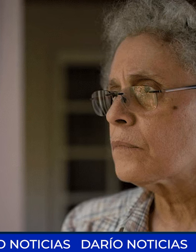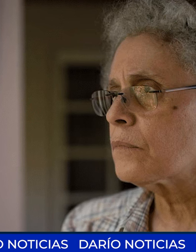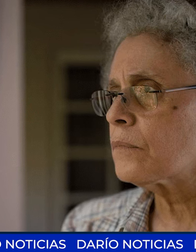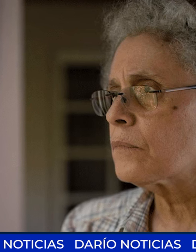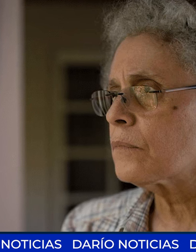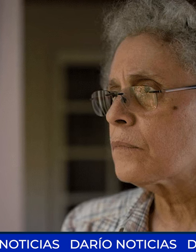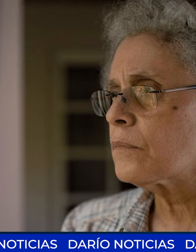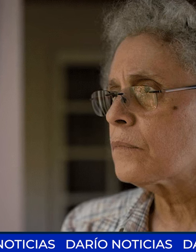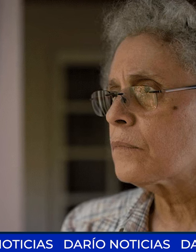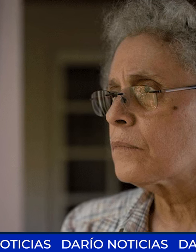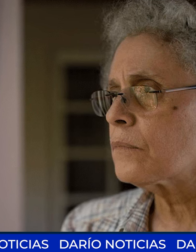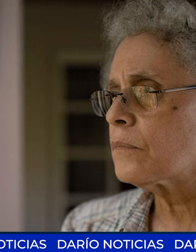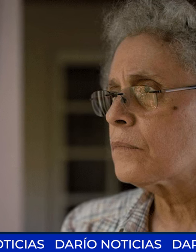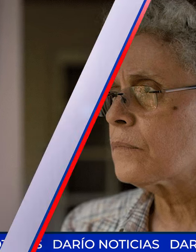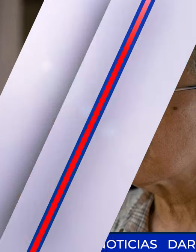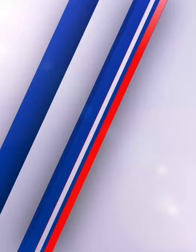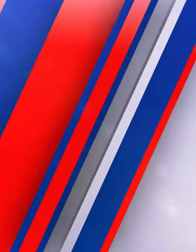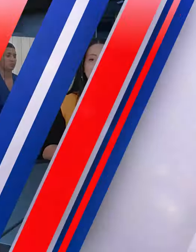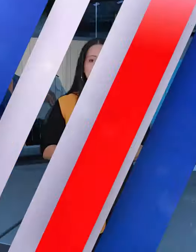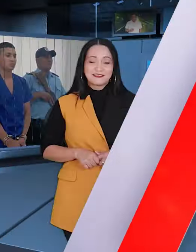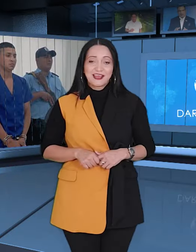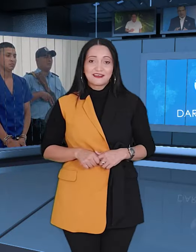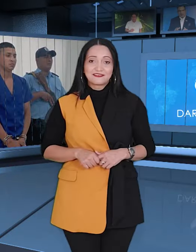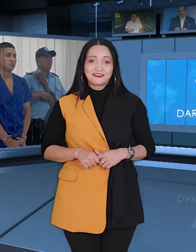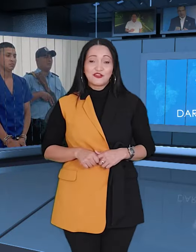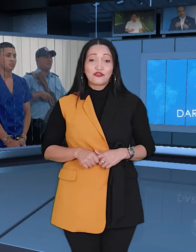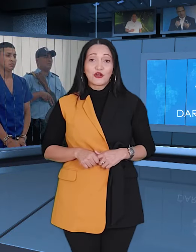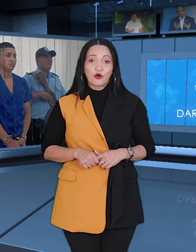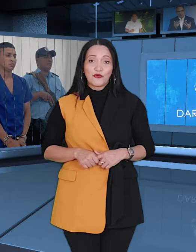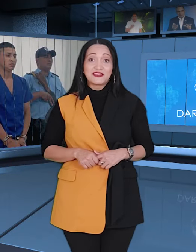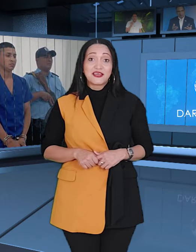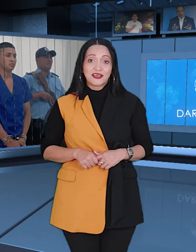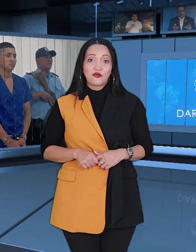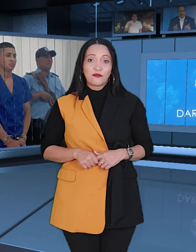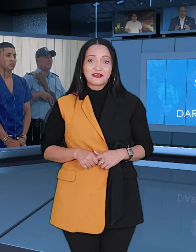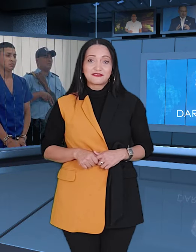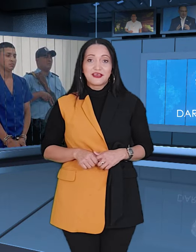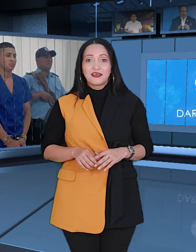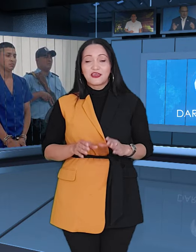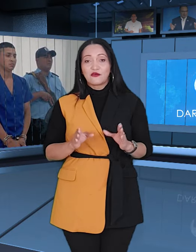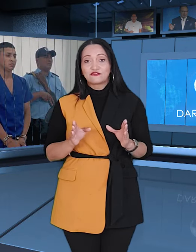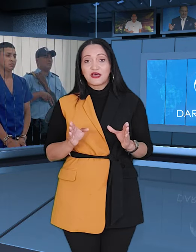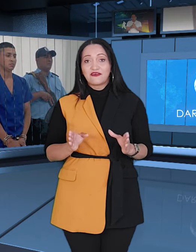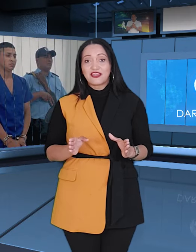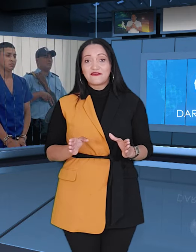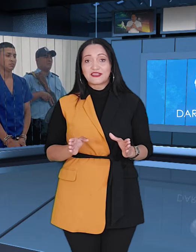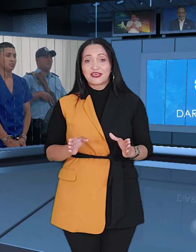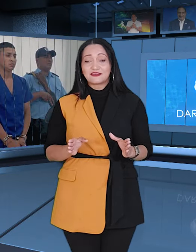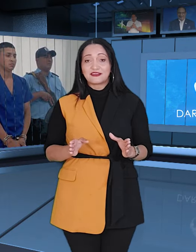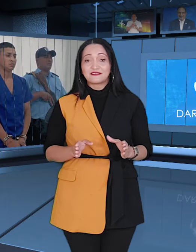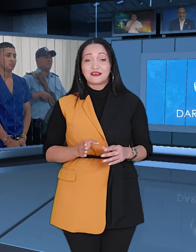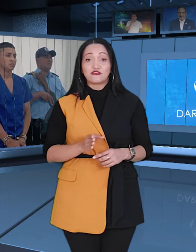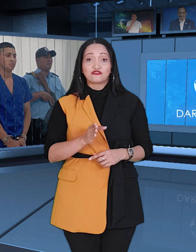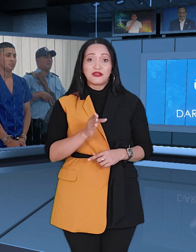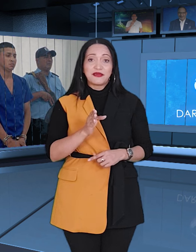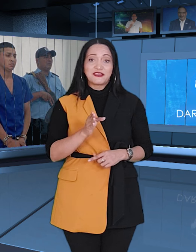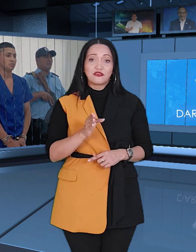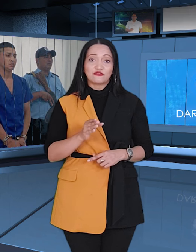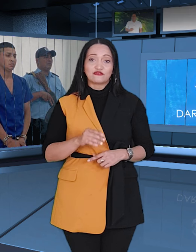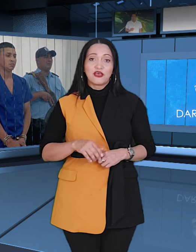quiénes fueron y cuáles fueron las causas. Arrestan al asesino del joven Derek Gómez, quien gozaba de libertad desde